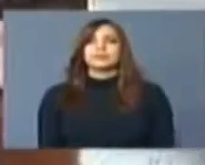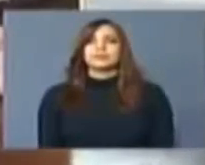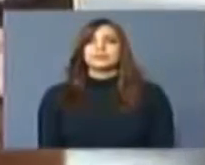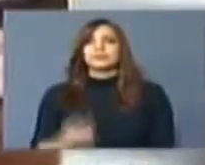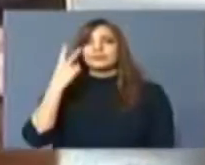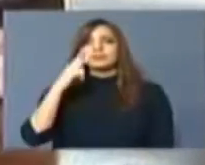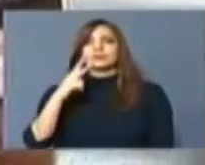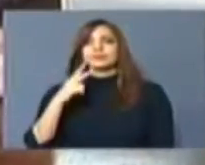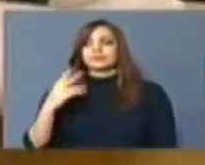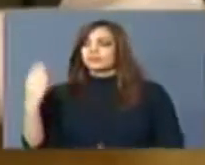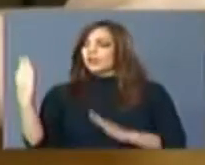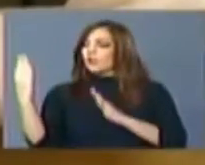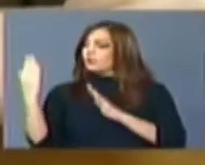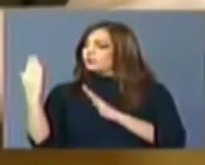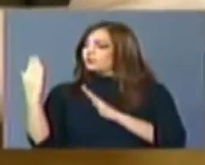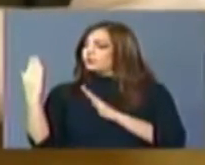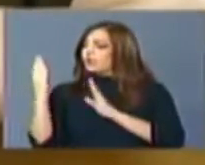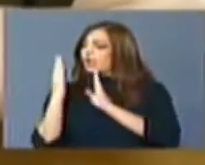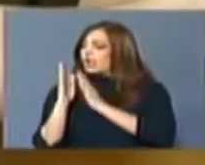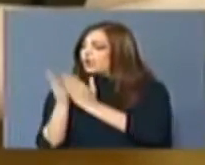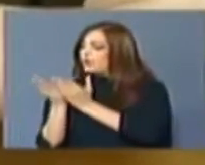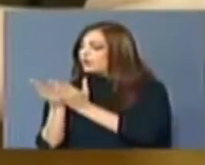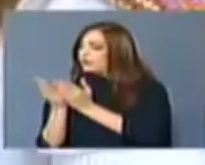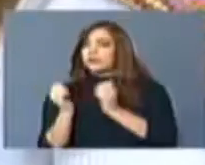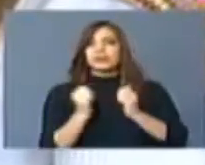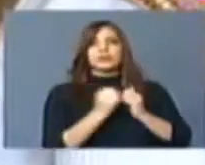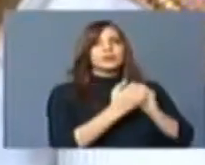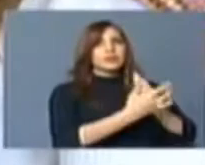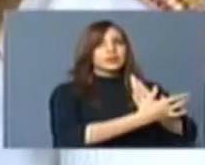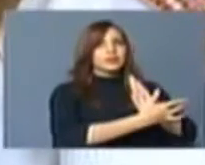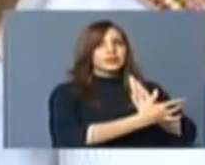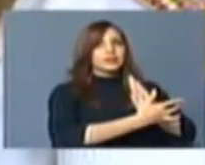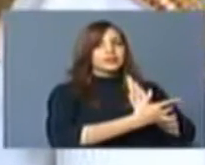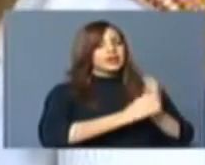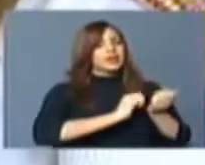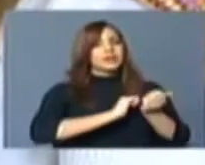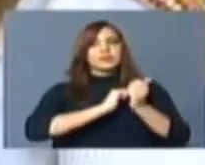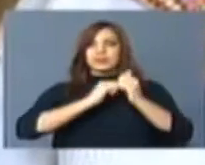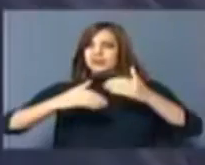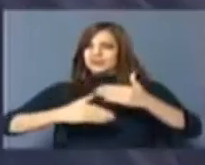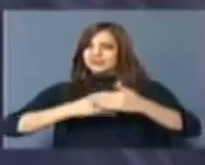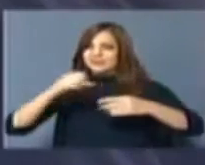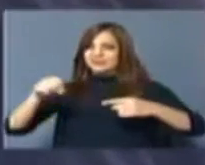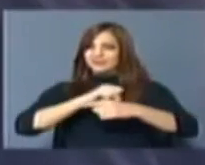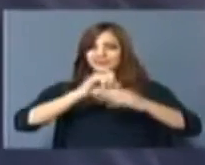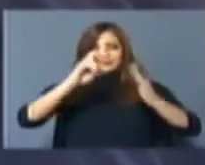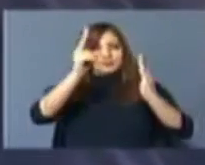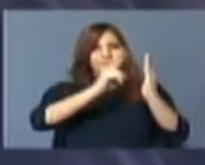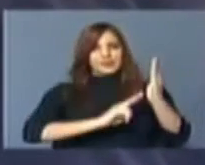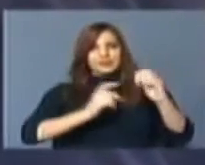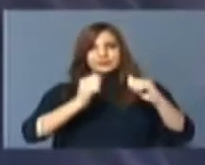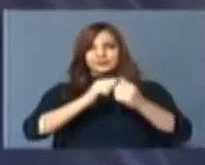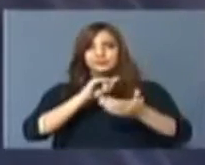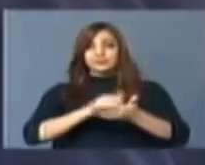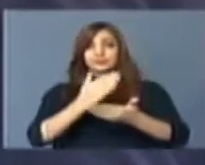Lo que vemos como una confrontación entre los libros y la tecnología no es más que una evolución o nuevas prácticas de lectura. Pese a